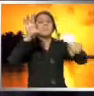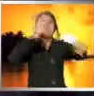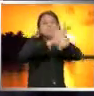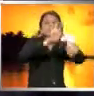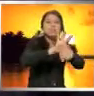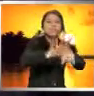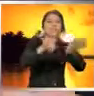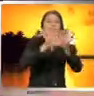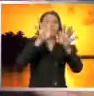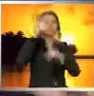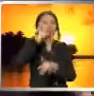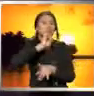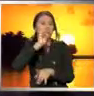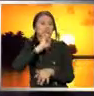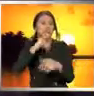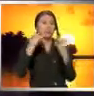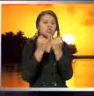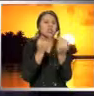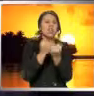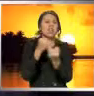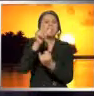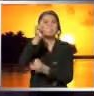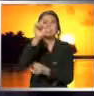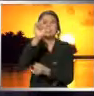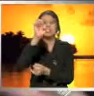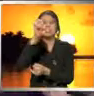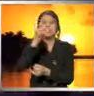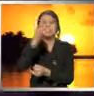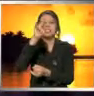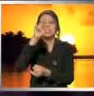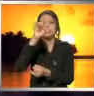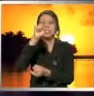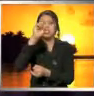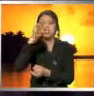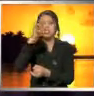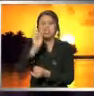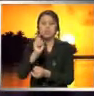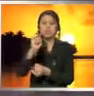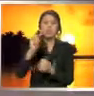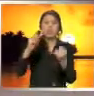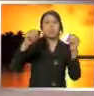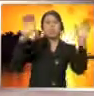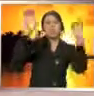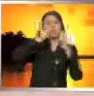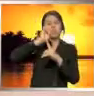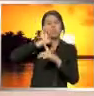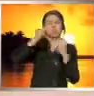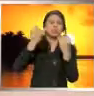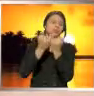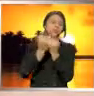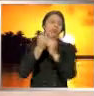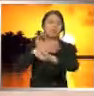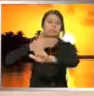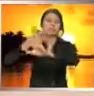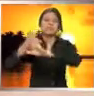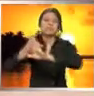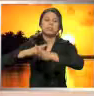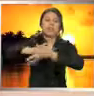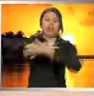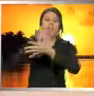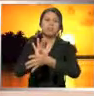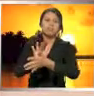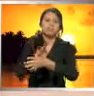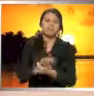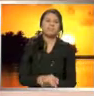las mujeres, se ha hablado del sexismo en el ámbito médico y científico en contra de las mujeres, de una discriminación histórica. Lo